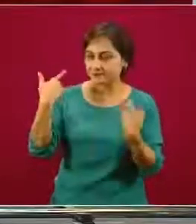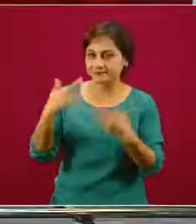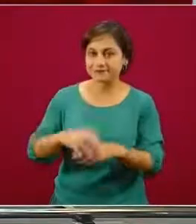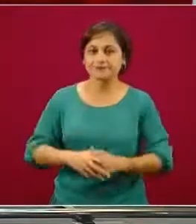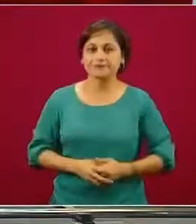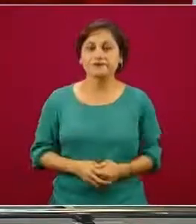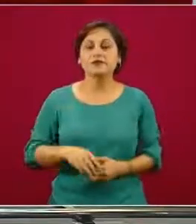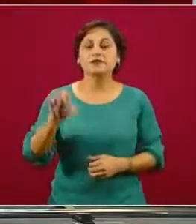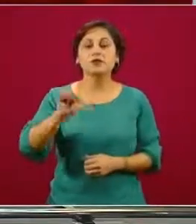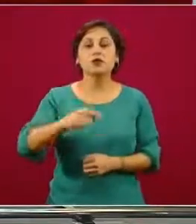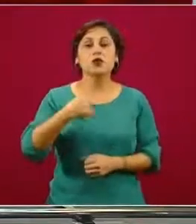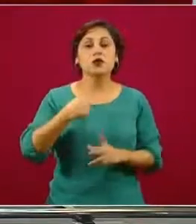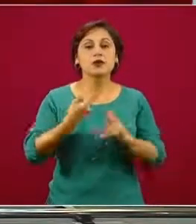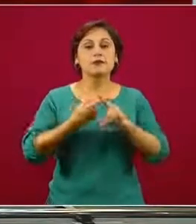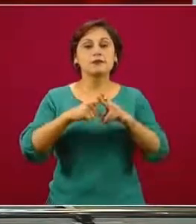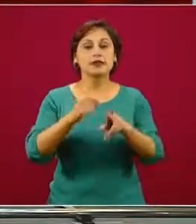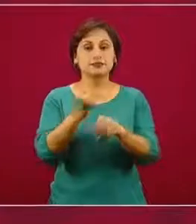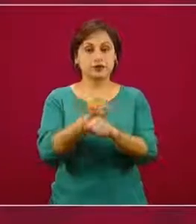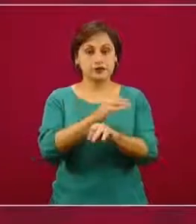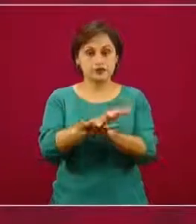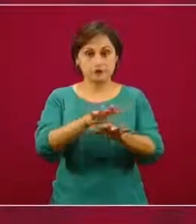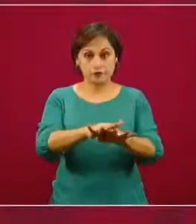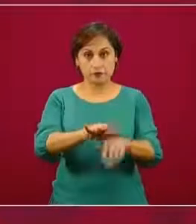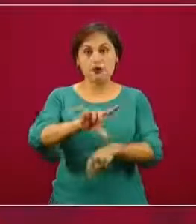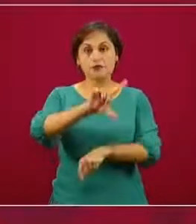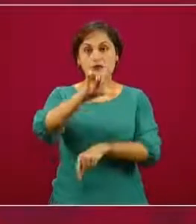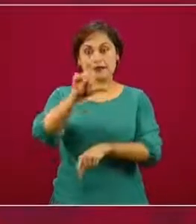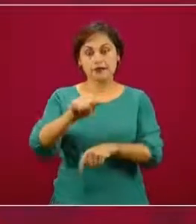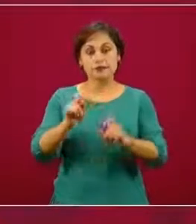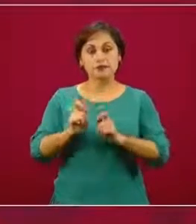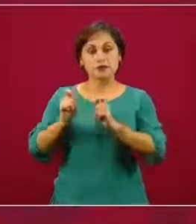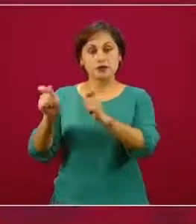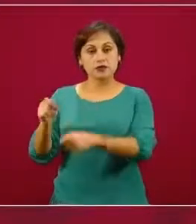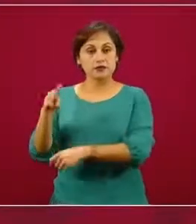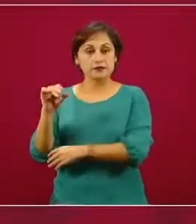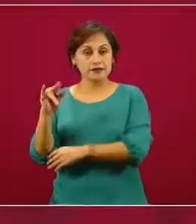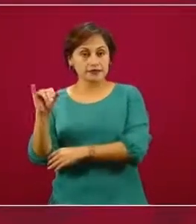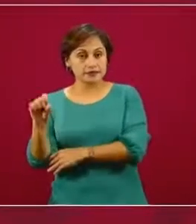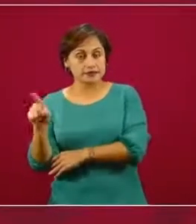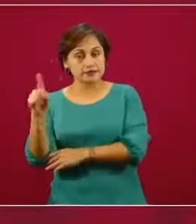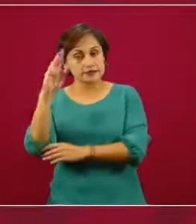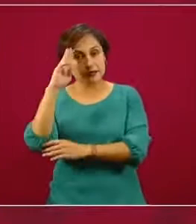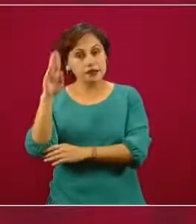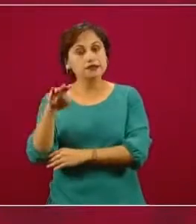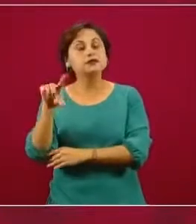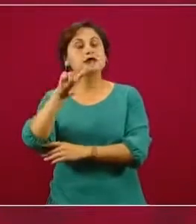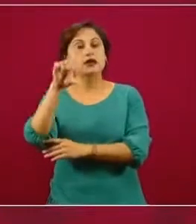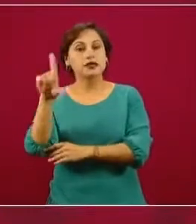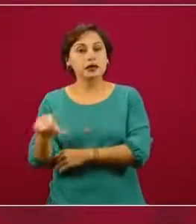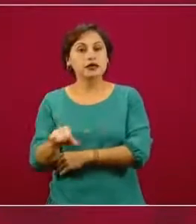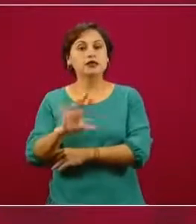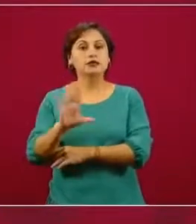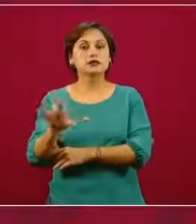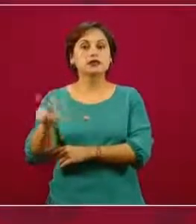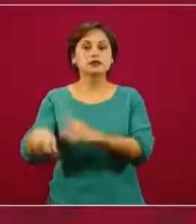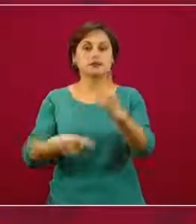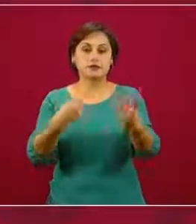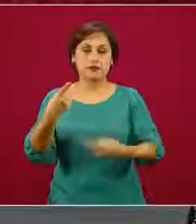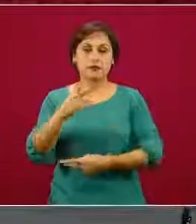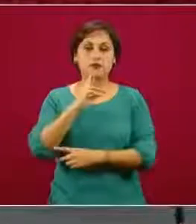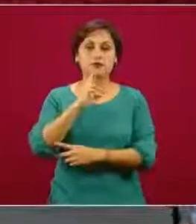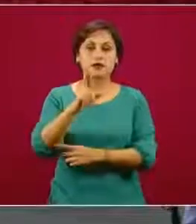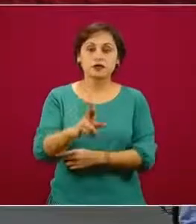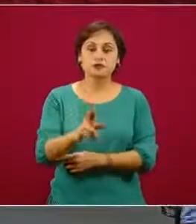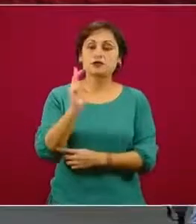el informe técnico. Le damos la palabra a la maestra Macís y pasamos a preguntas y respuestas, que espero